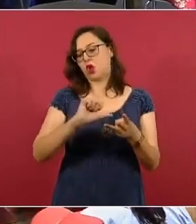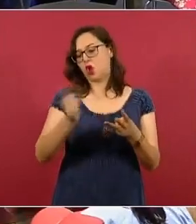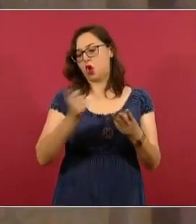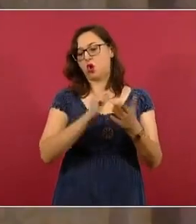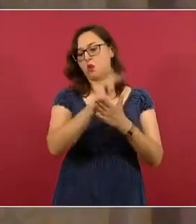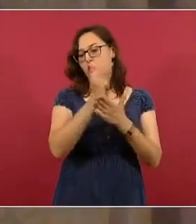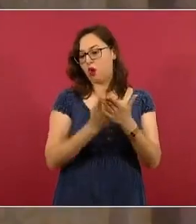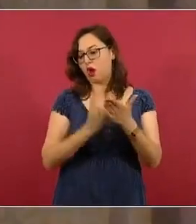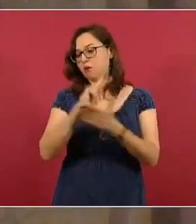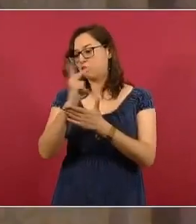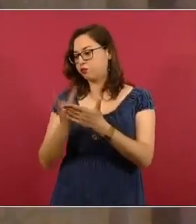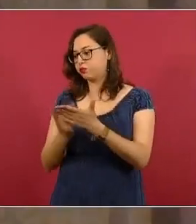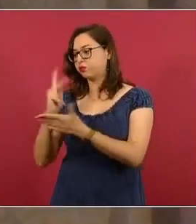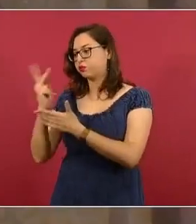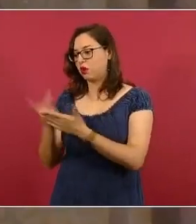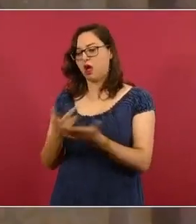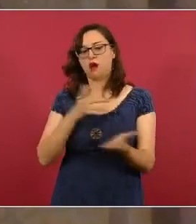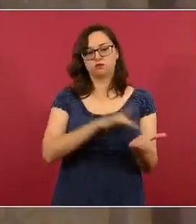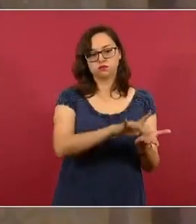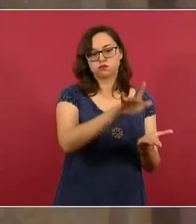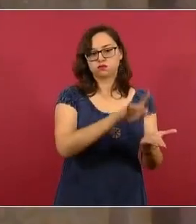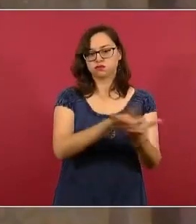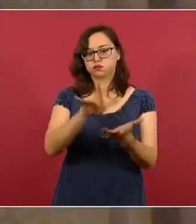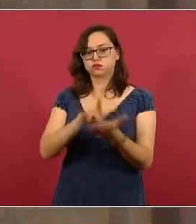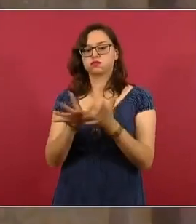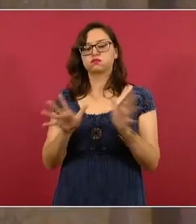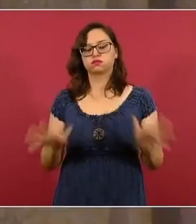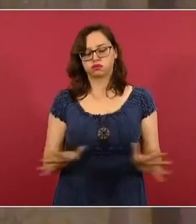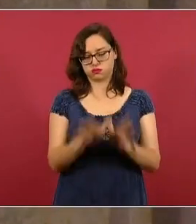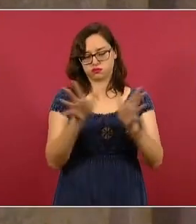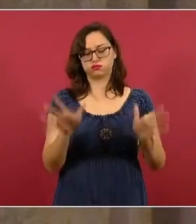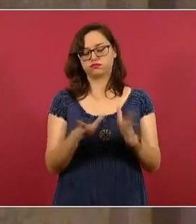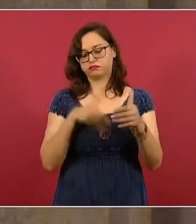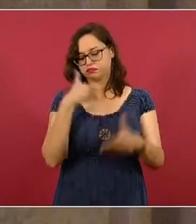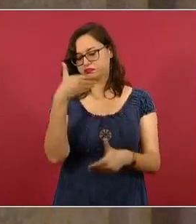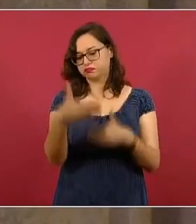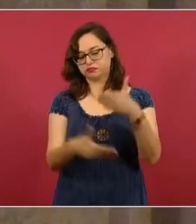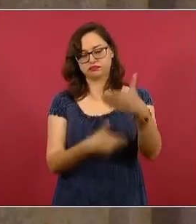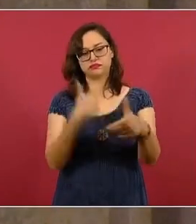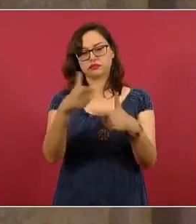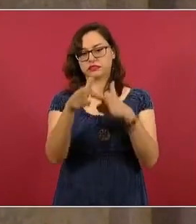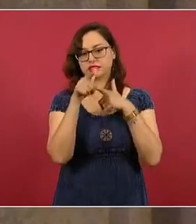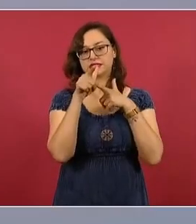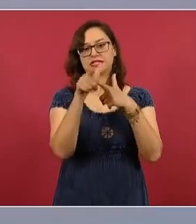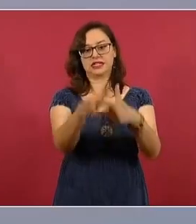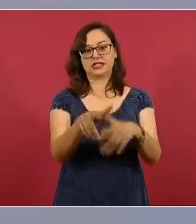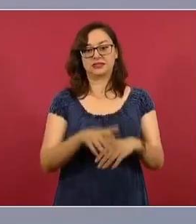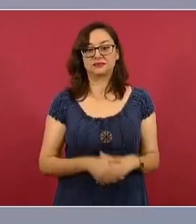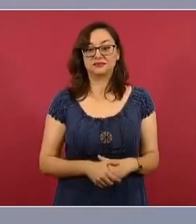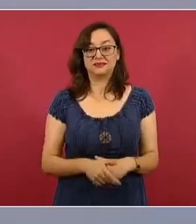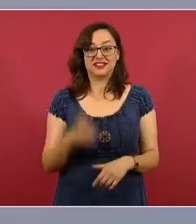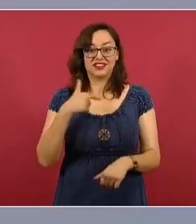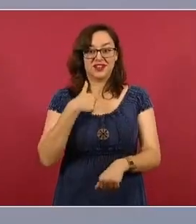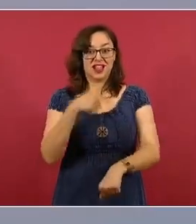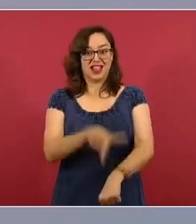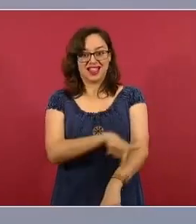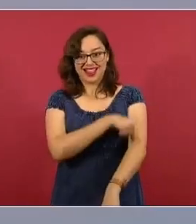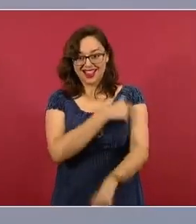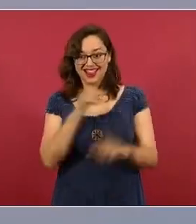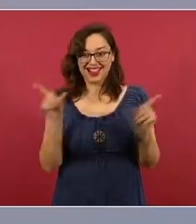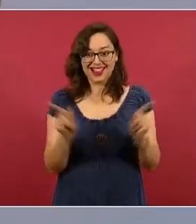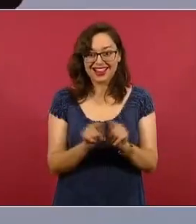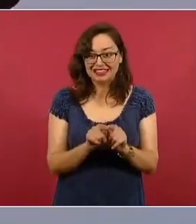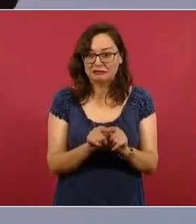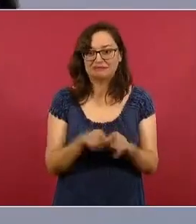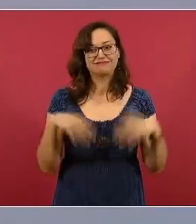para seguir impulsando la actividad productiva. Dije que iba yo a hablar poco, pero ya